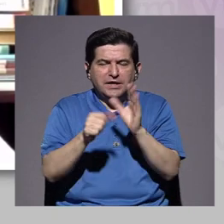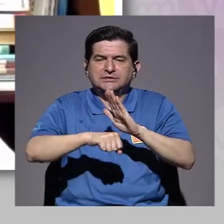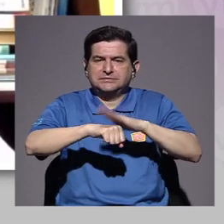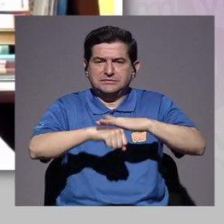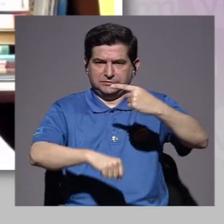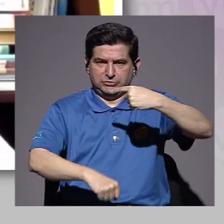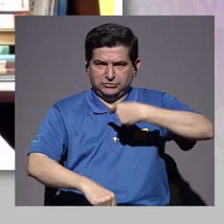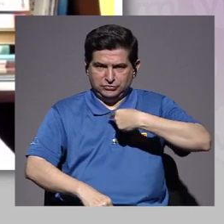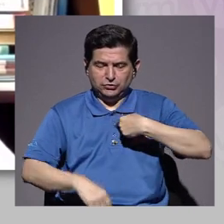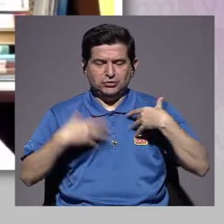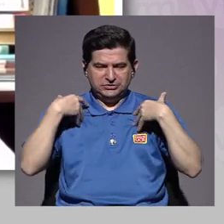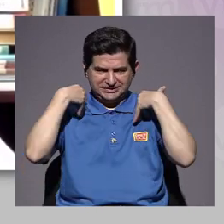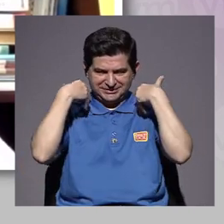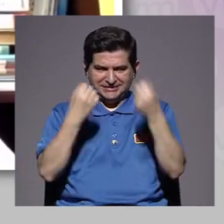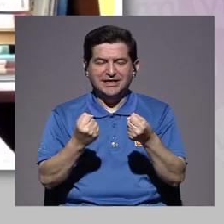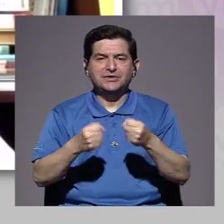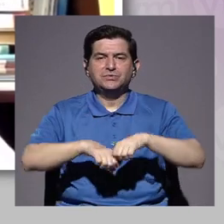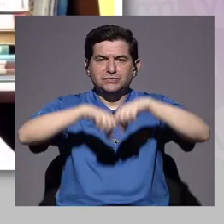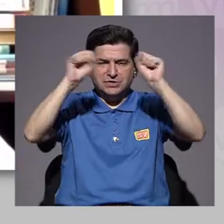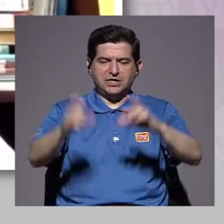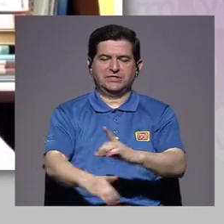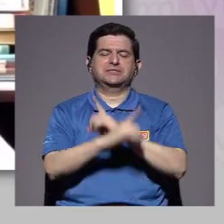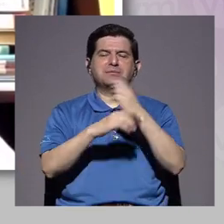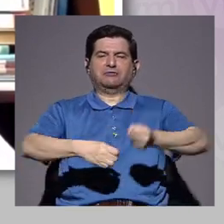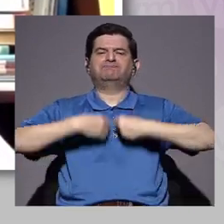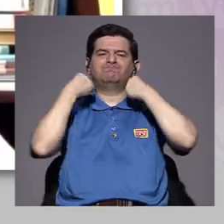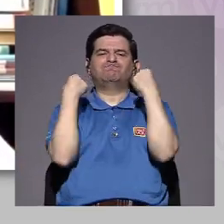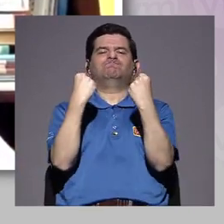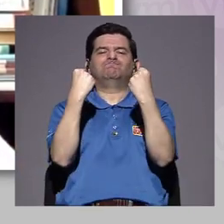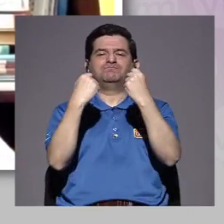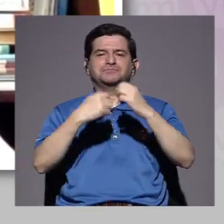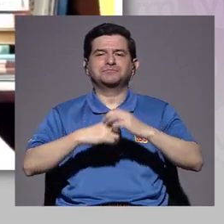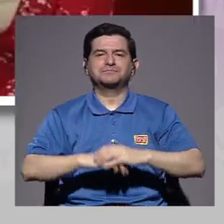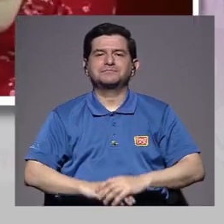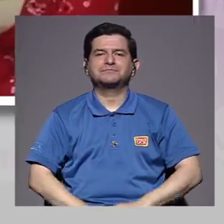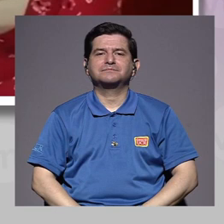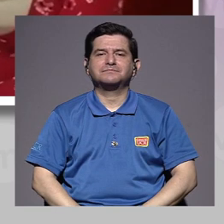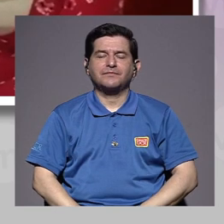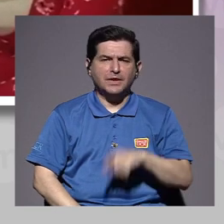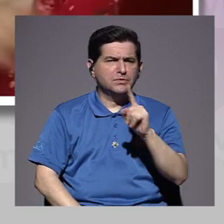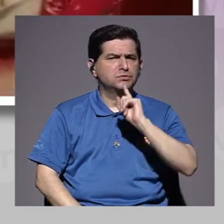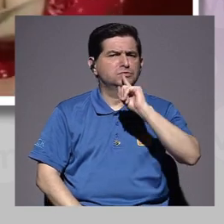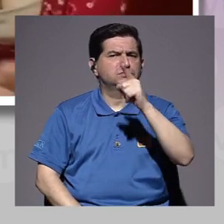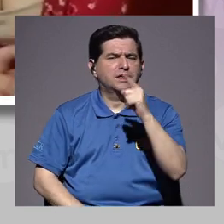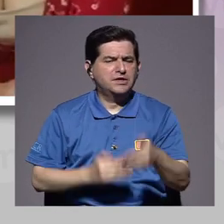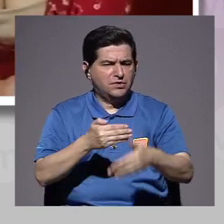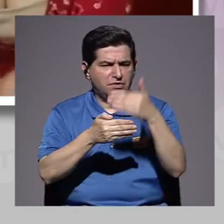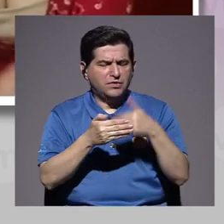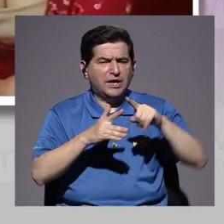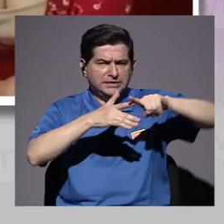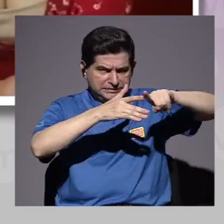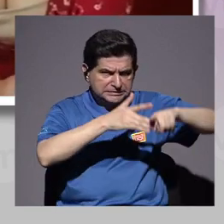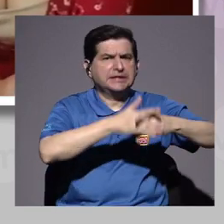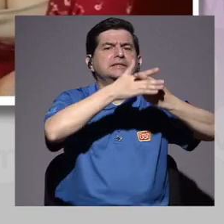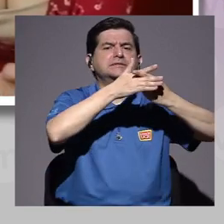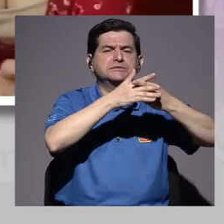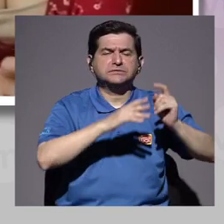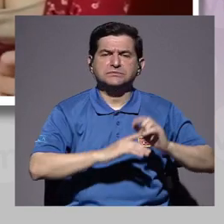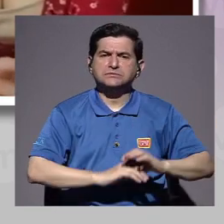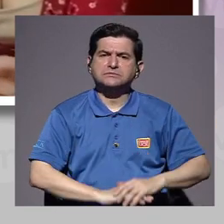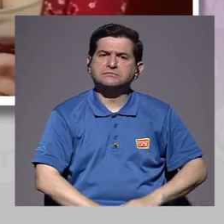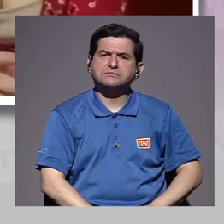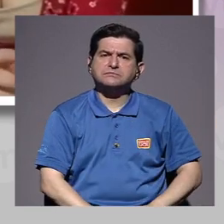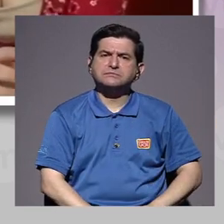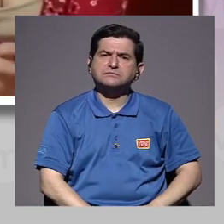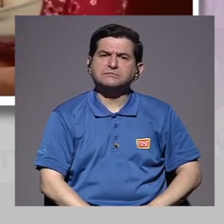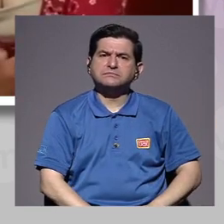que me permiten tener salud y tener un sistema inmunológico fuerte. Usted lo mencionaba al principio